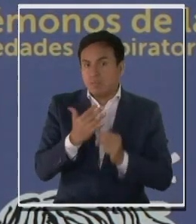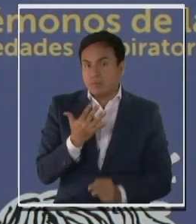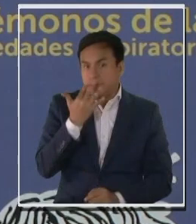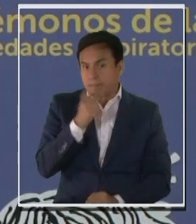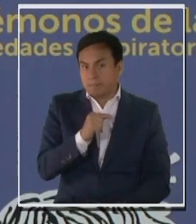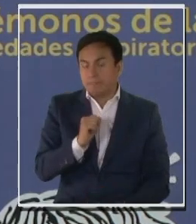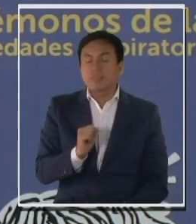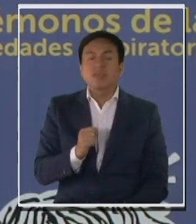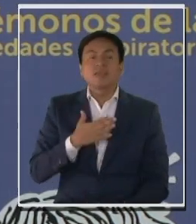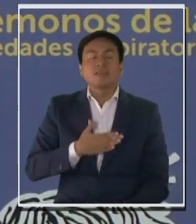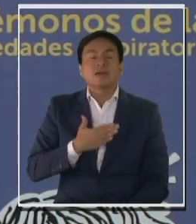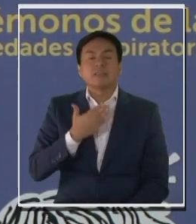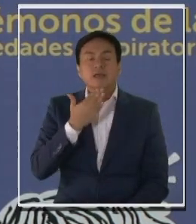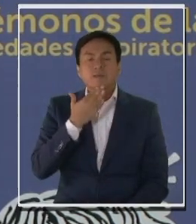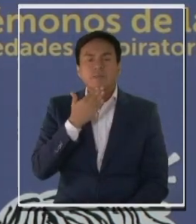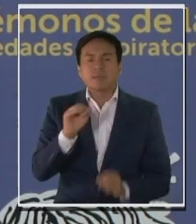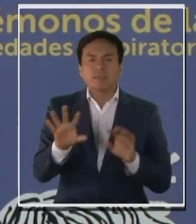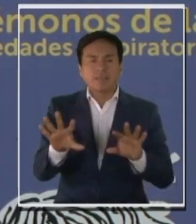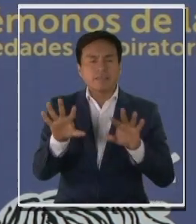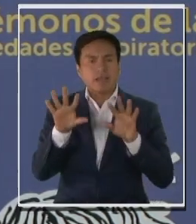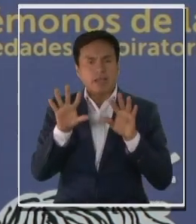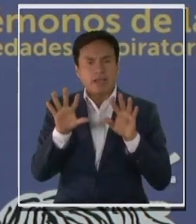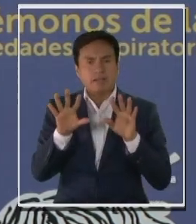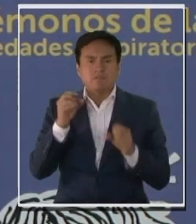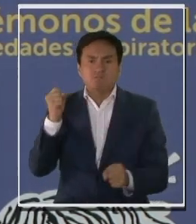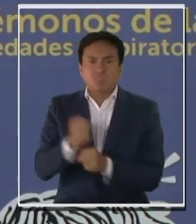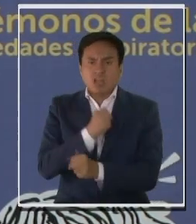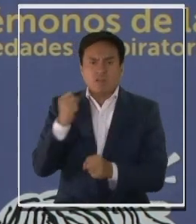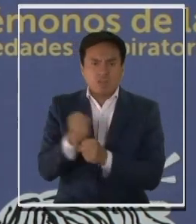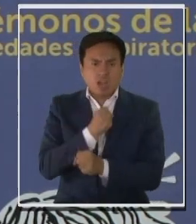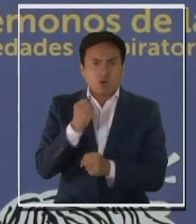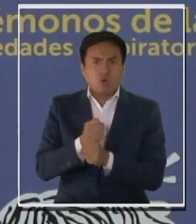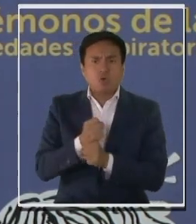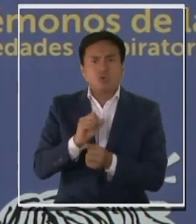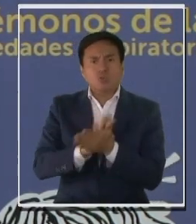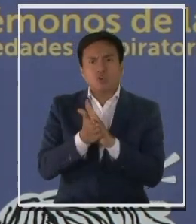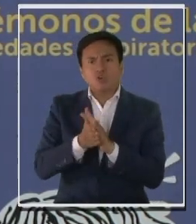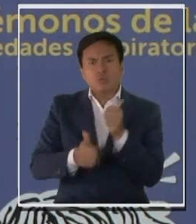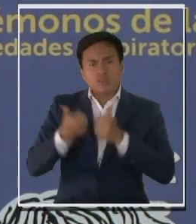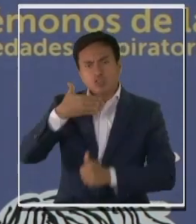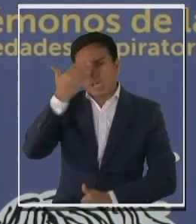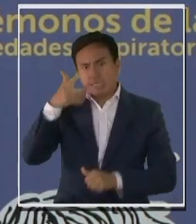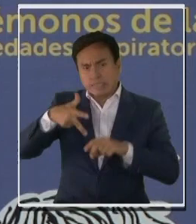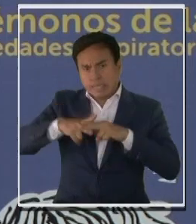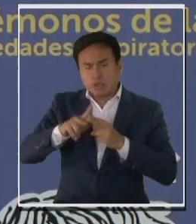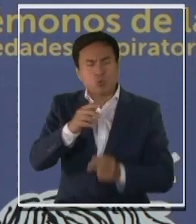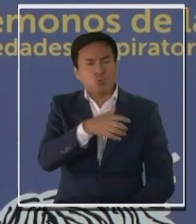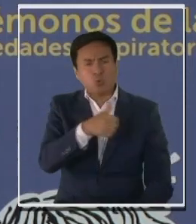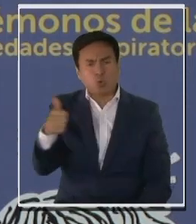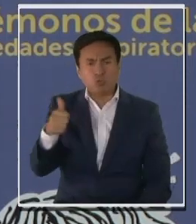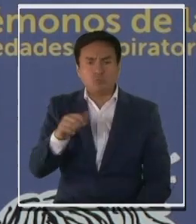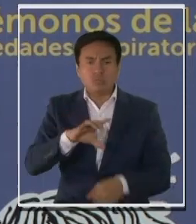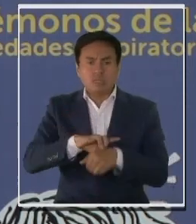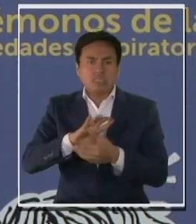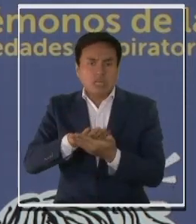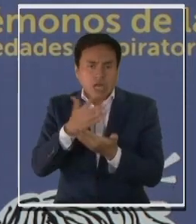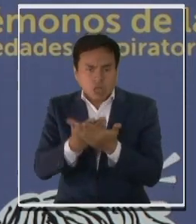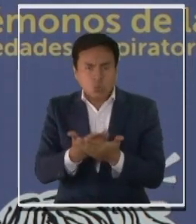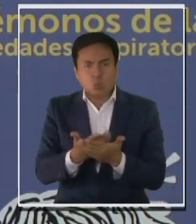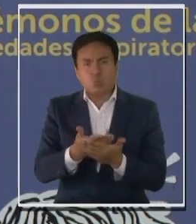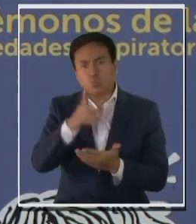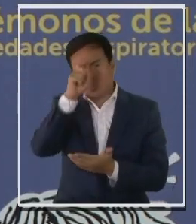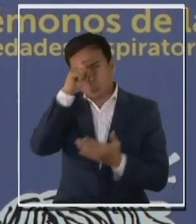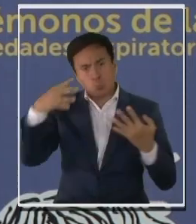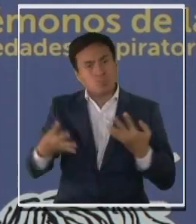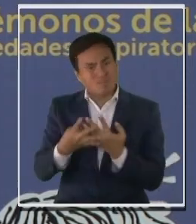quisiera también destacar el trabajo que hacen todos los profesionales y técnicos en salud en la red